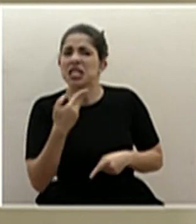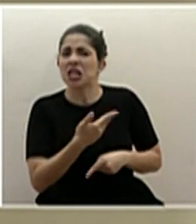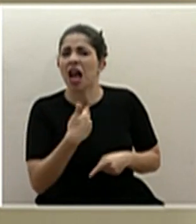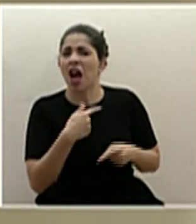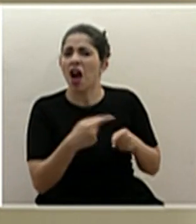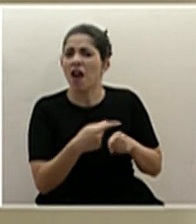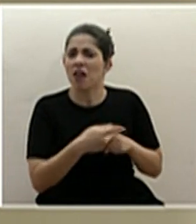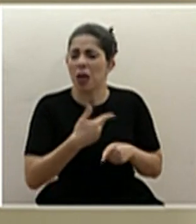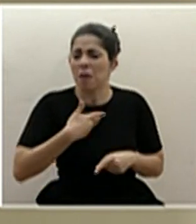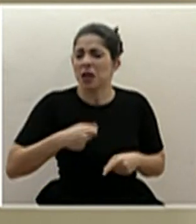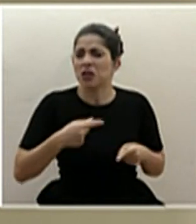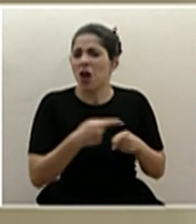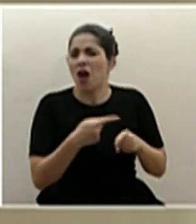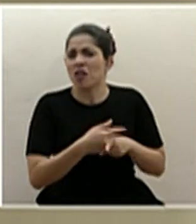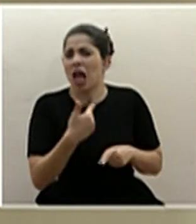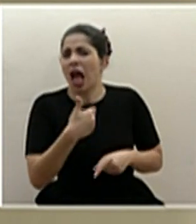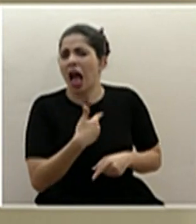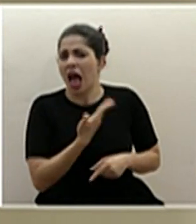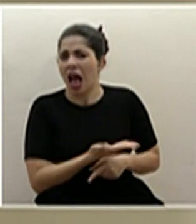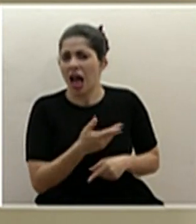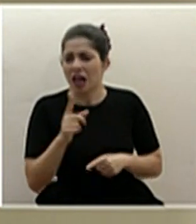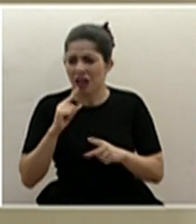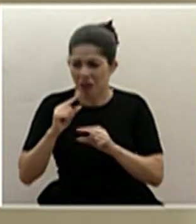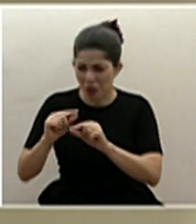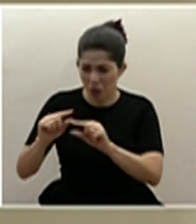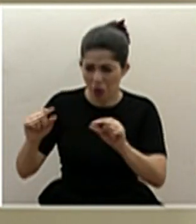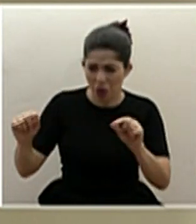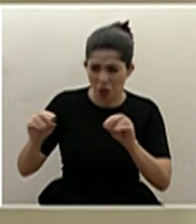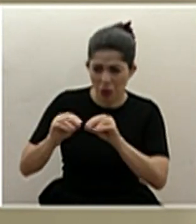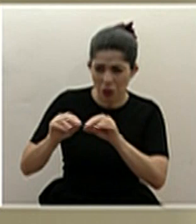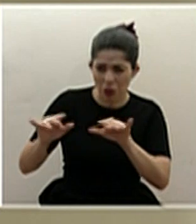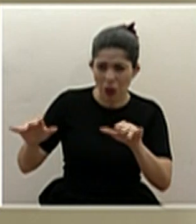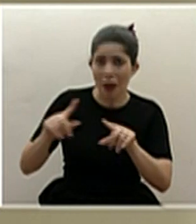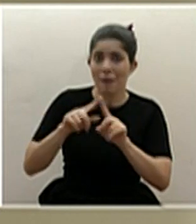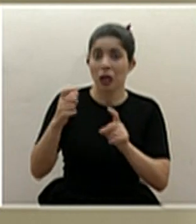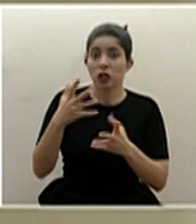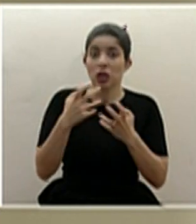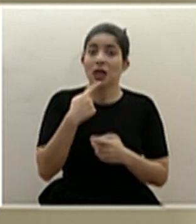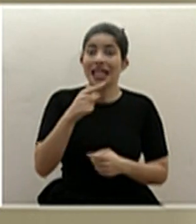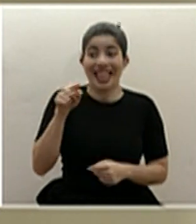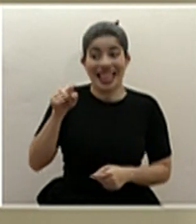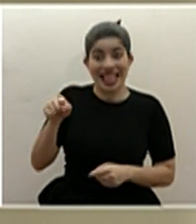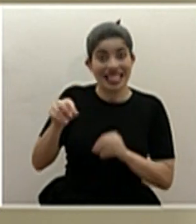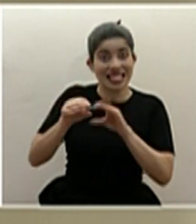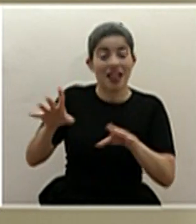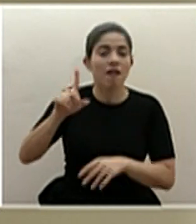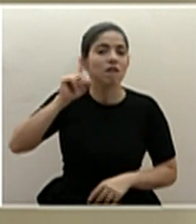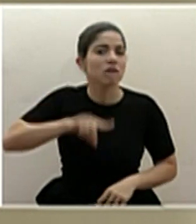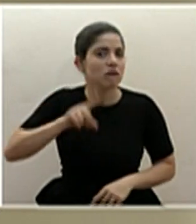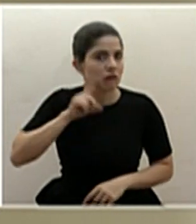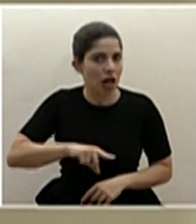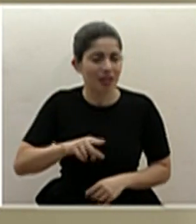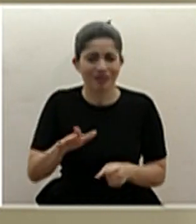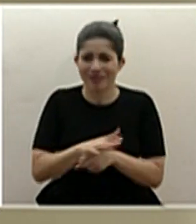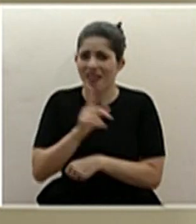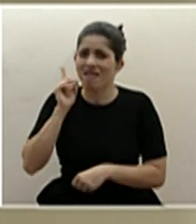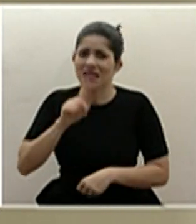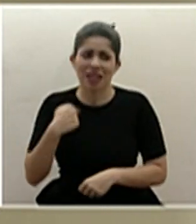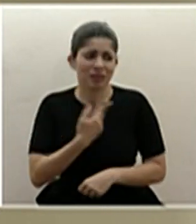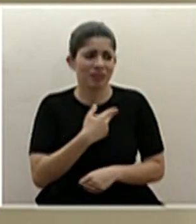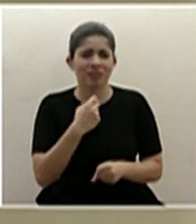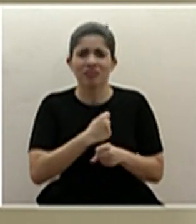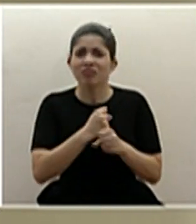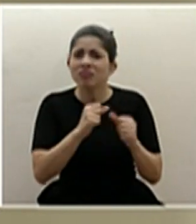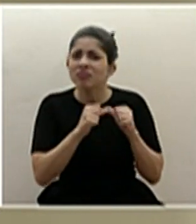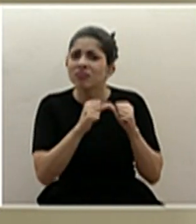entre el señor presidente, y quiero nuevamente decir que esto es total y absolutamente falso. Hemos trabajado en